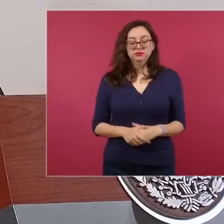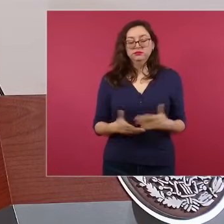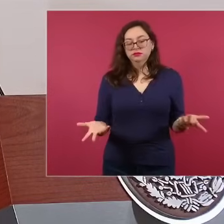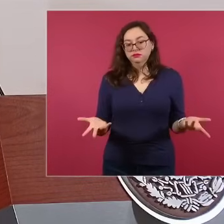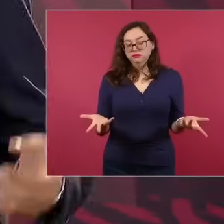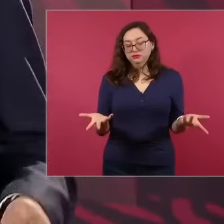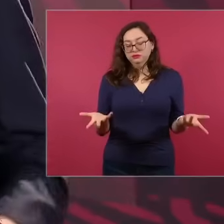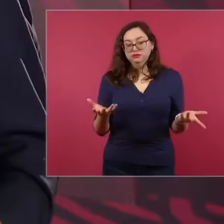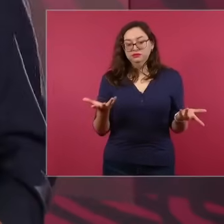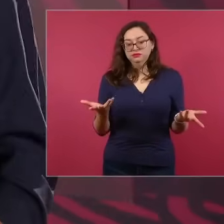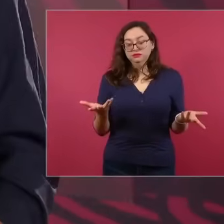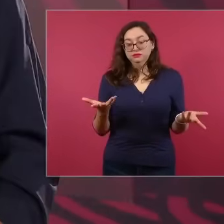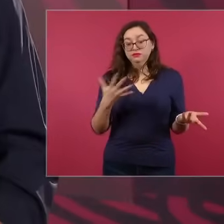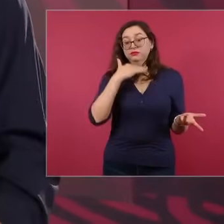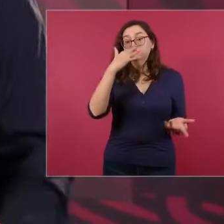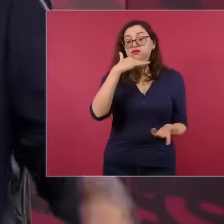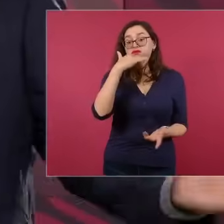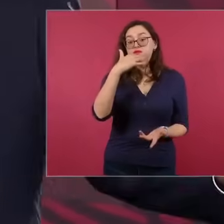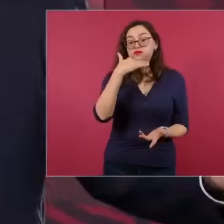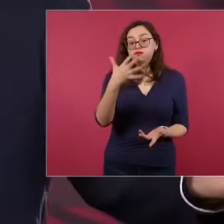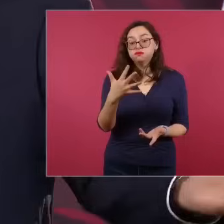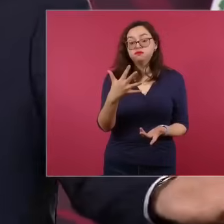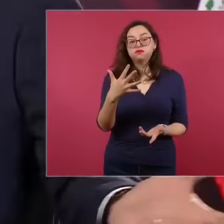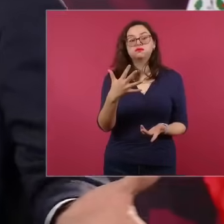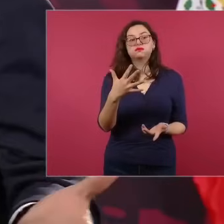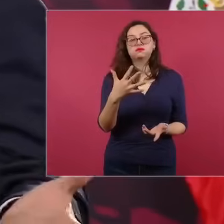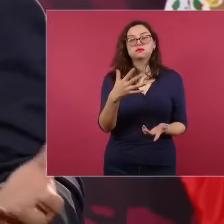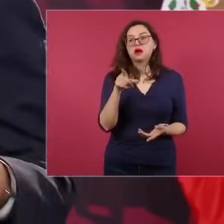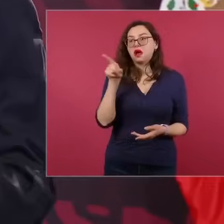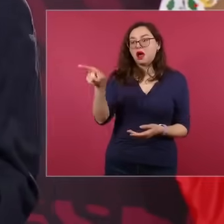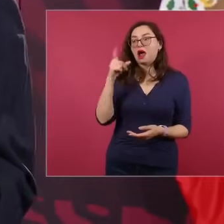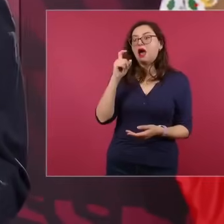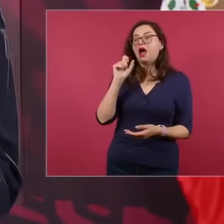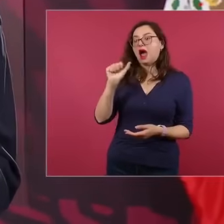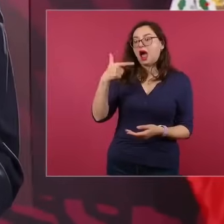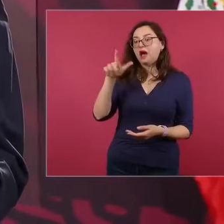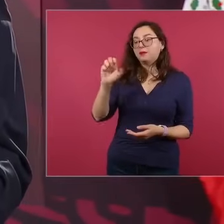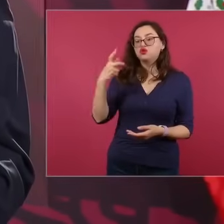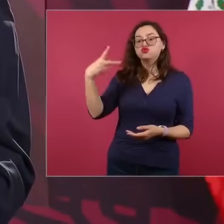corrupción de mis hijos, ¿pruebas?